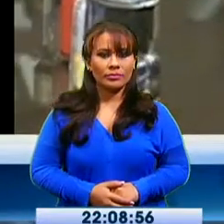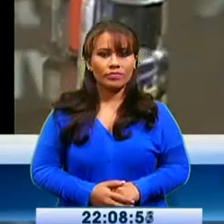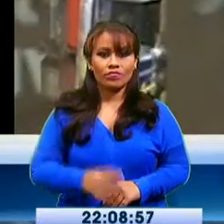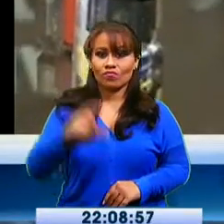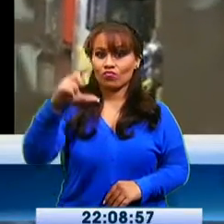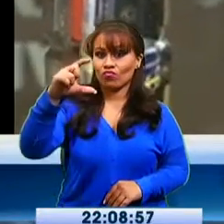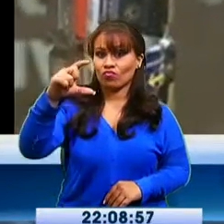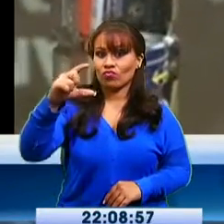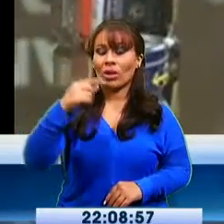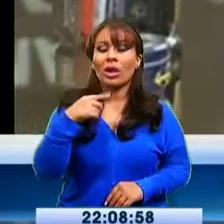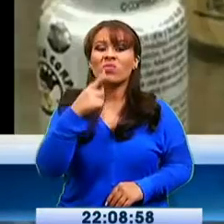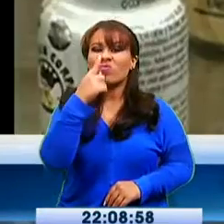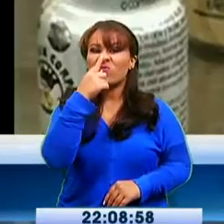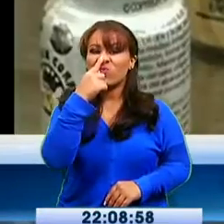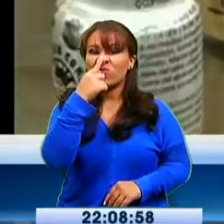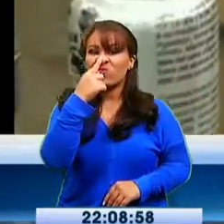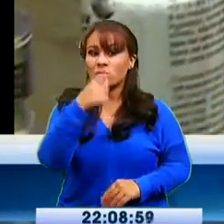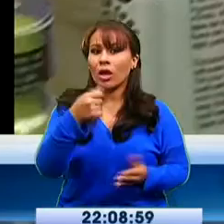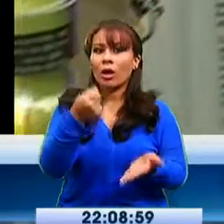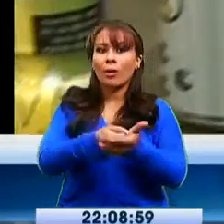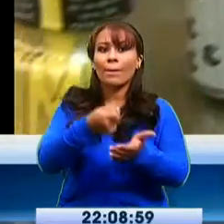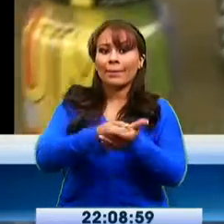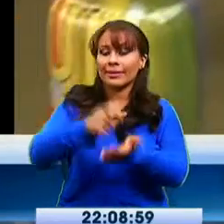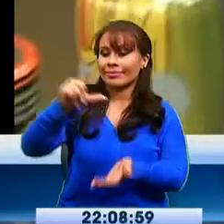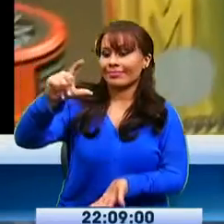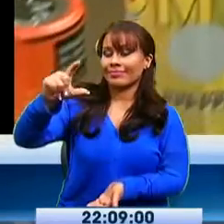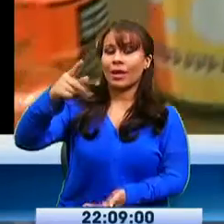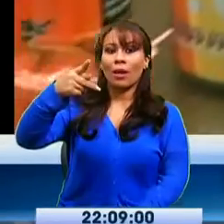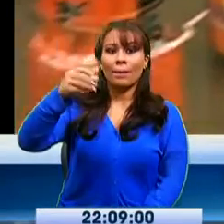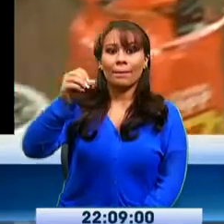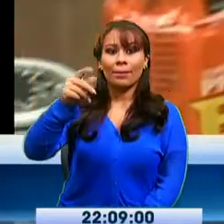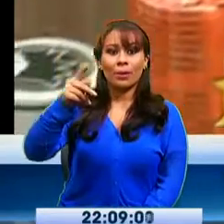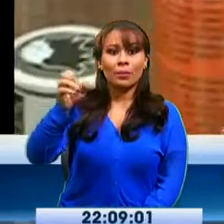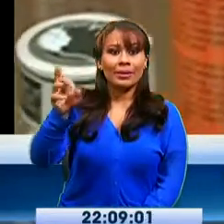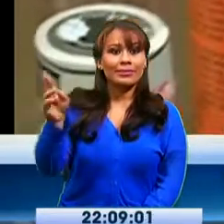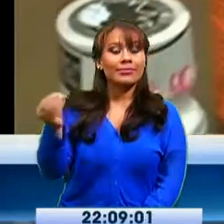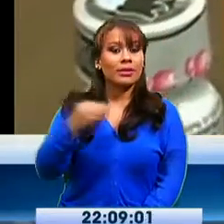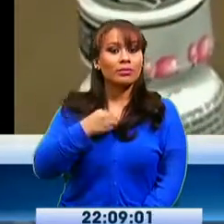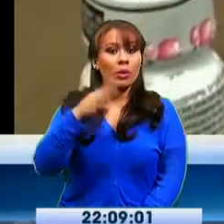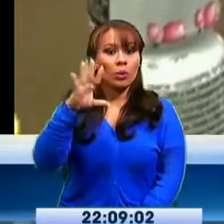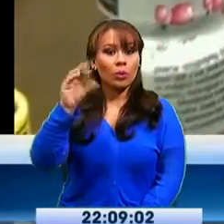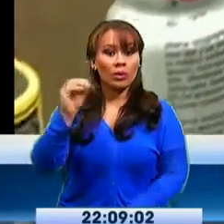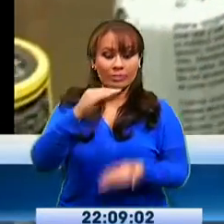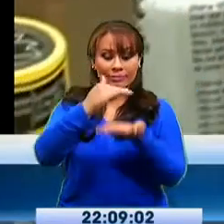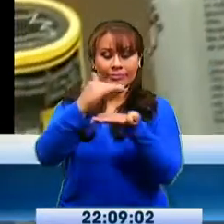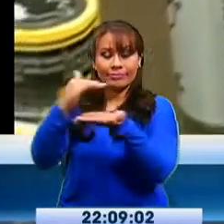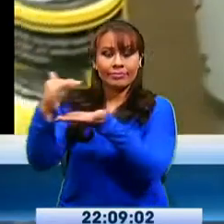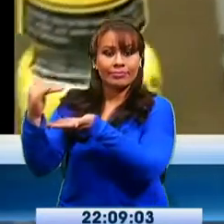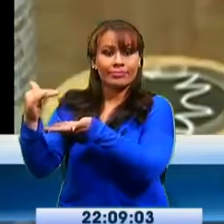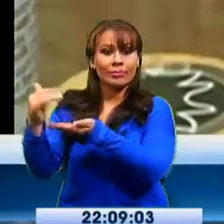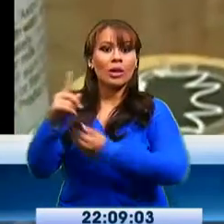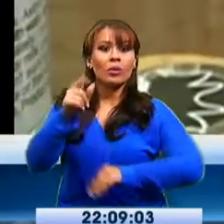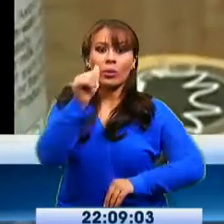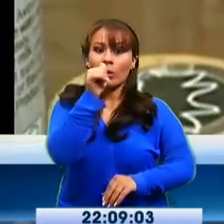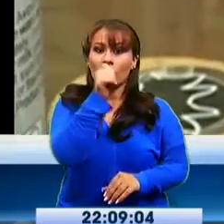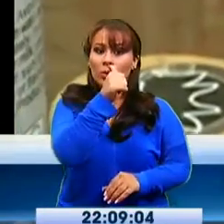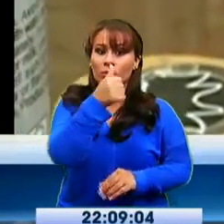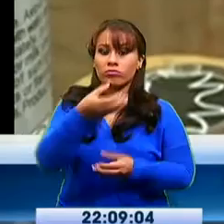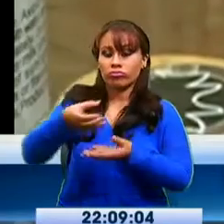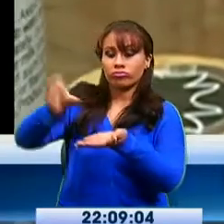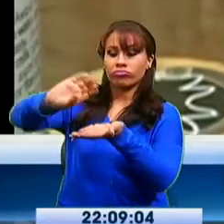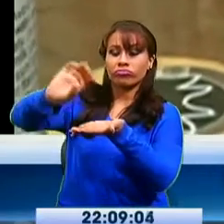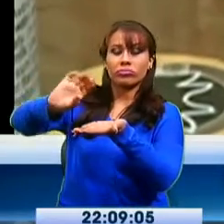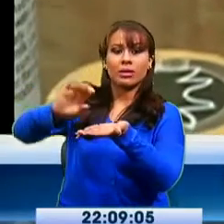causó mucha curiosidad el decomiso de estos pequeños envases. La policía explicó que se trató de 40 frascos de popper, una droga líquida que estaría